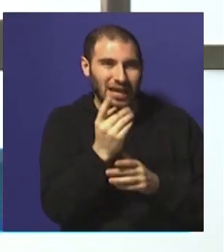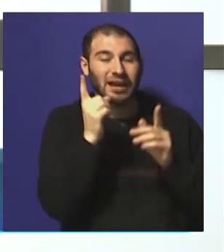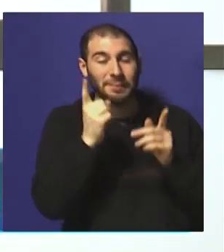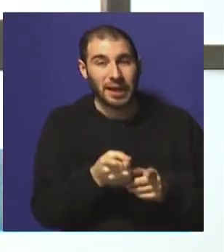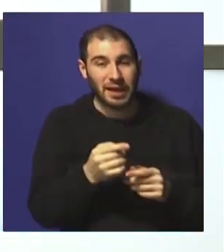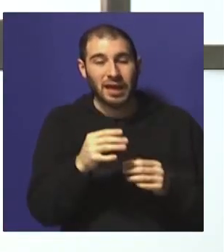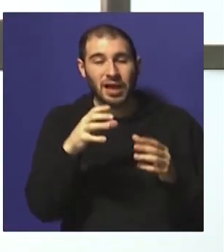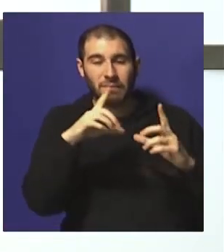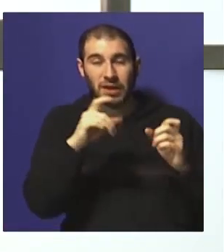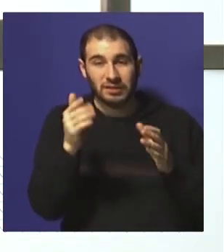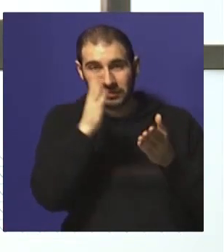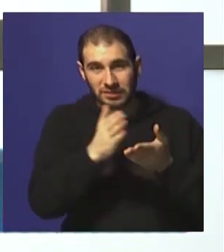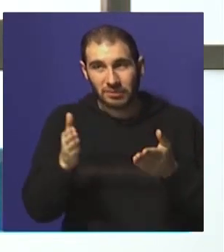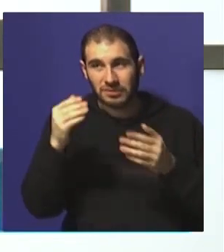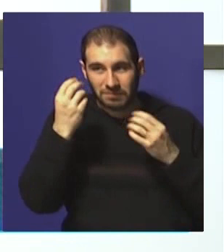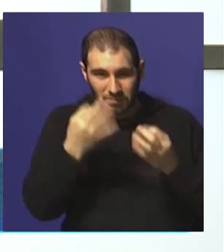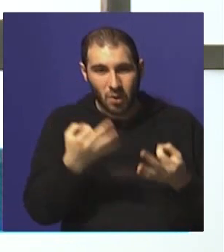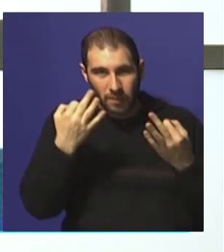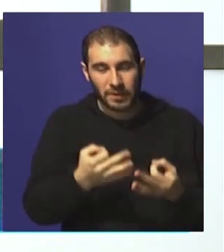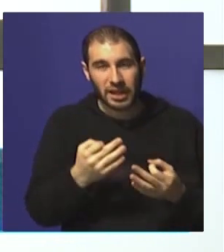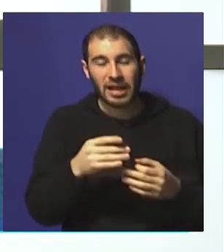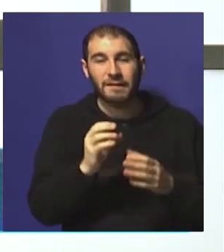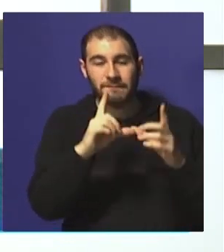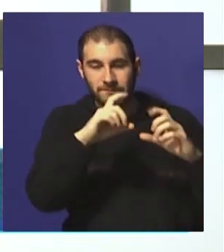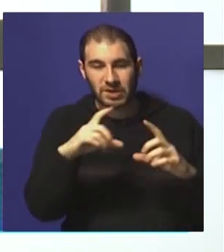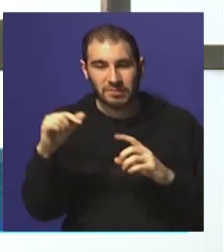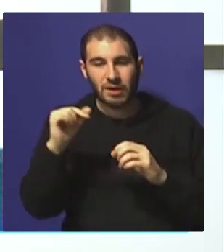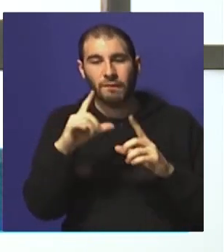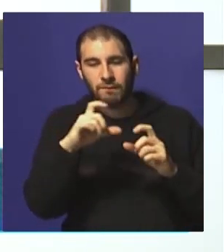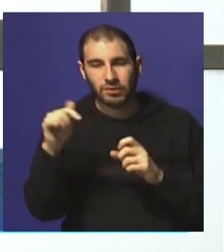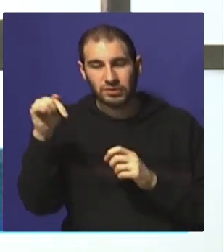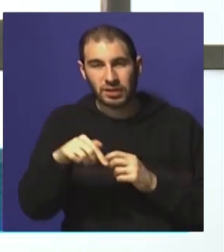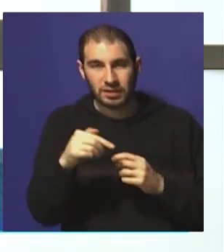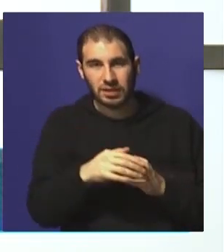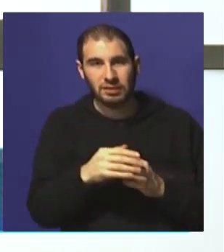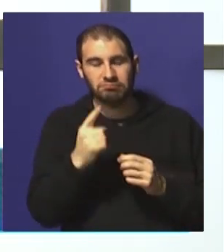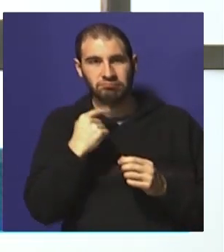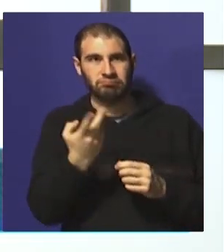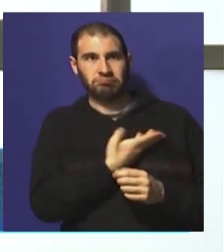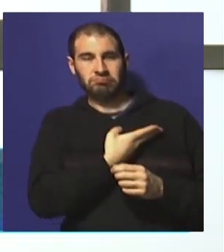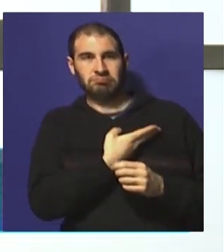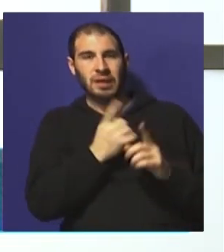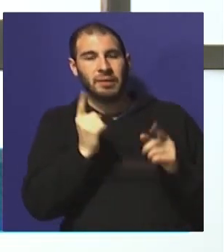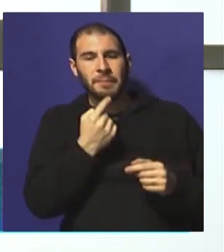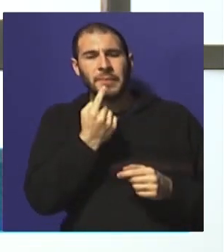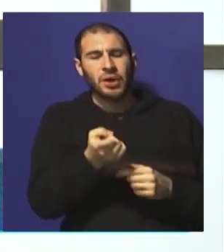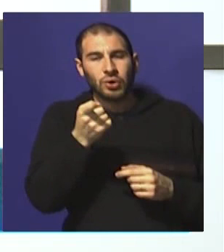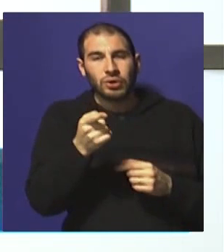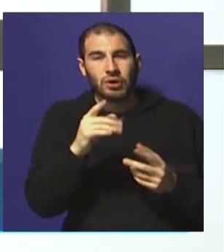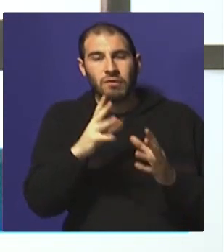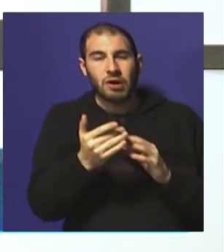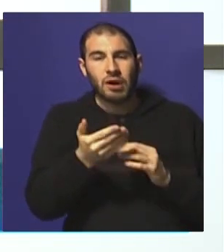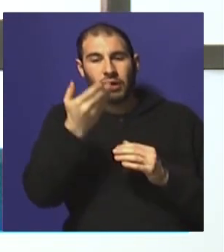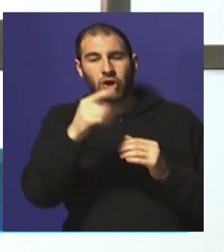elegiste planos secuencias súper bien logrados, una fotografía que realmente nos impacta. Y te pregunto también desde el lado de